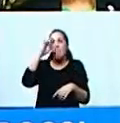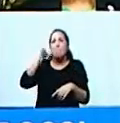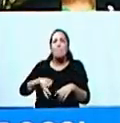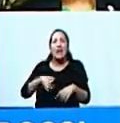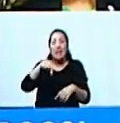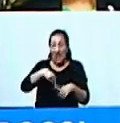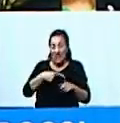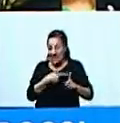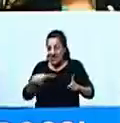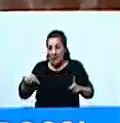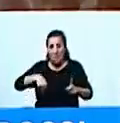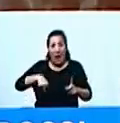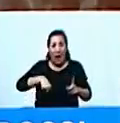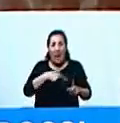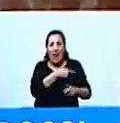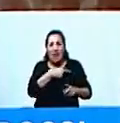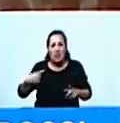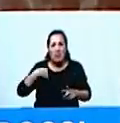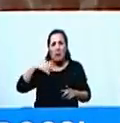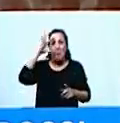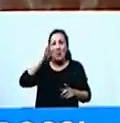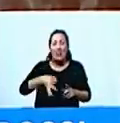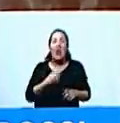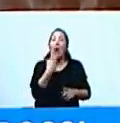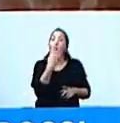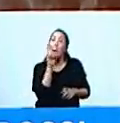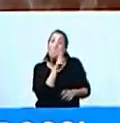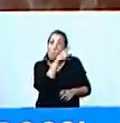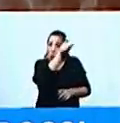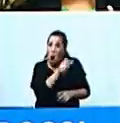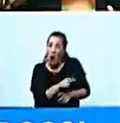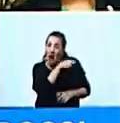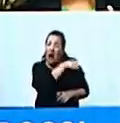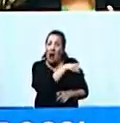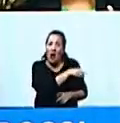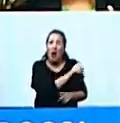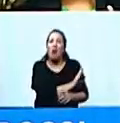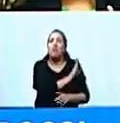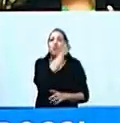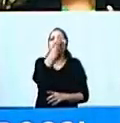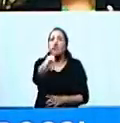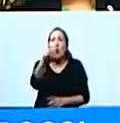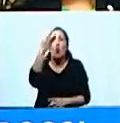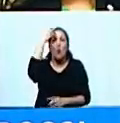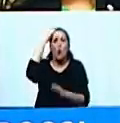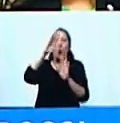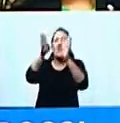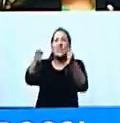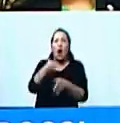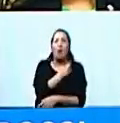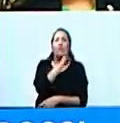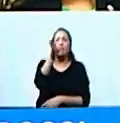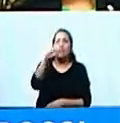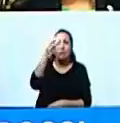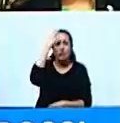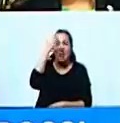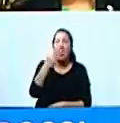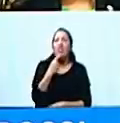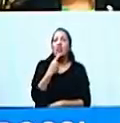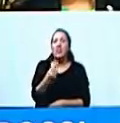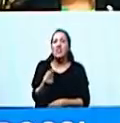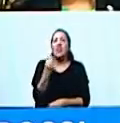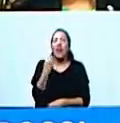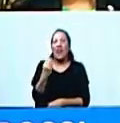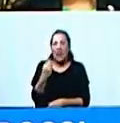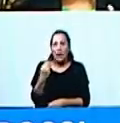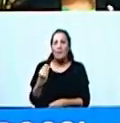semana que una de esas colaboradoras se presentó en sede judicial y dijo que la